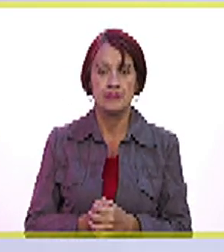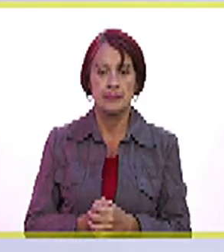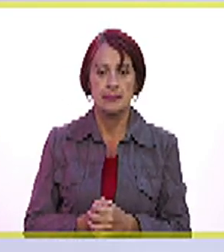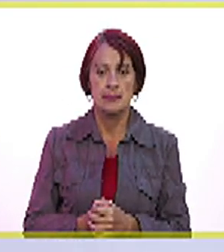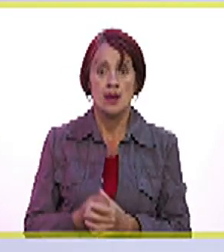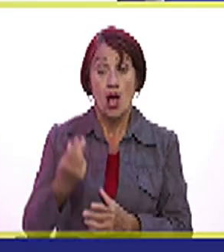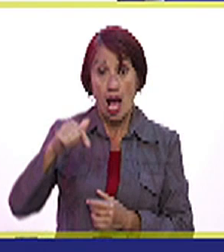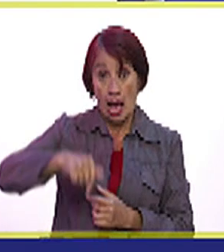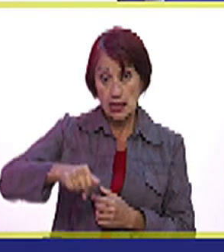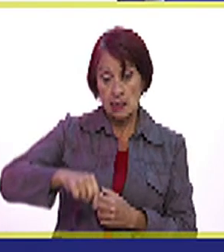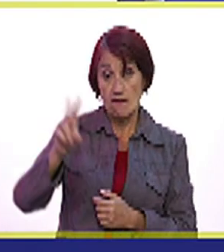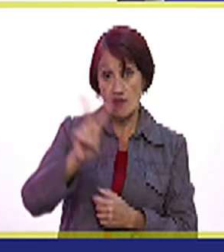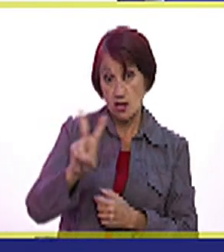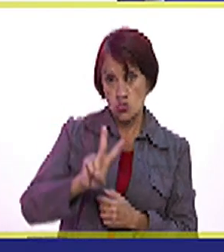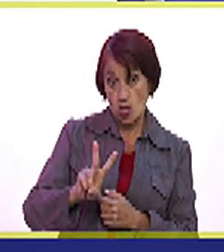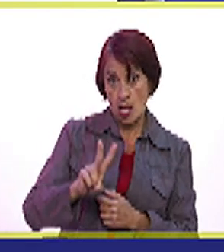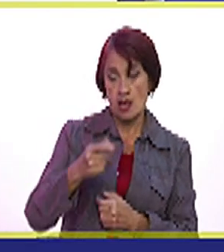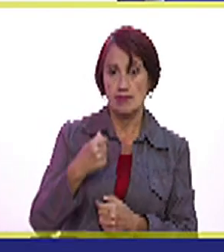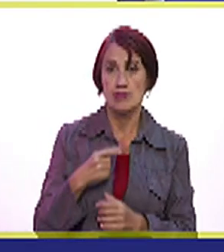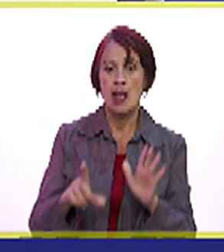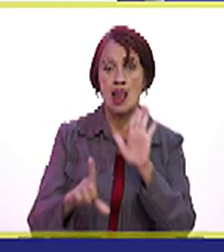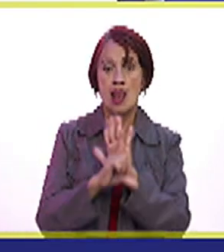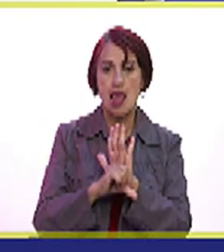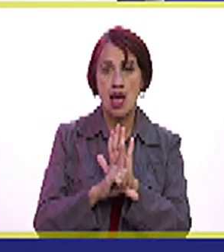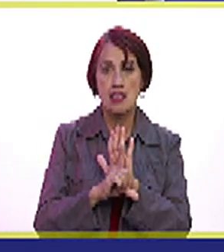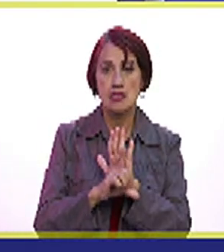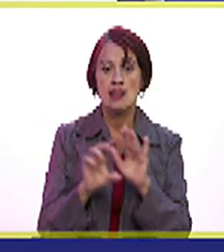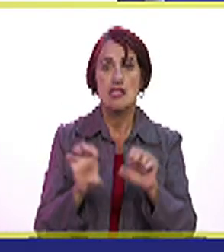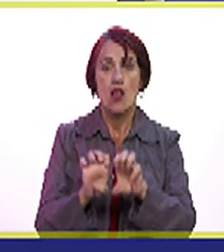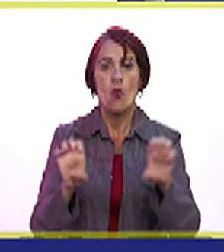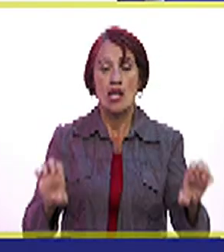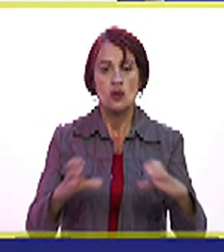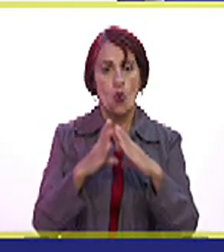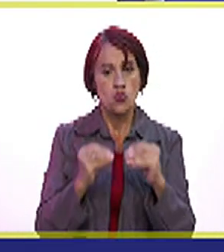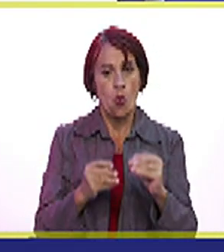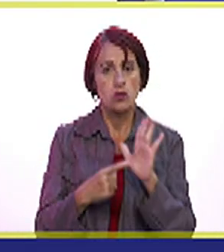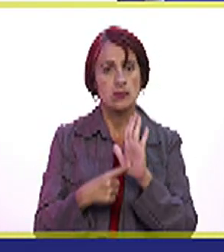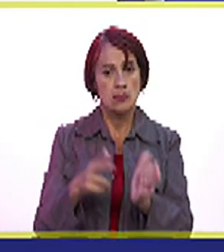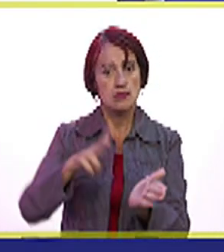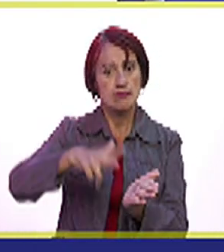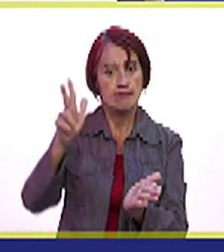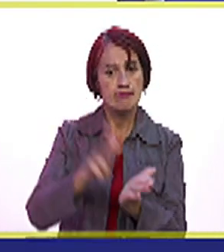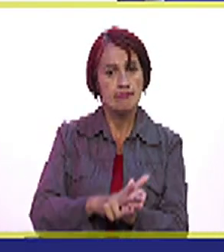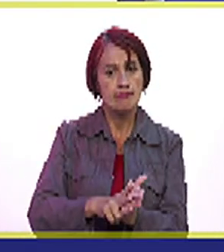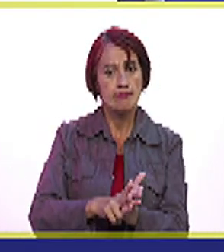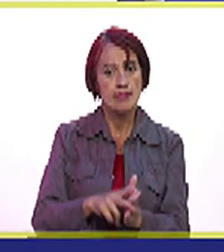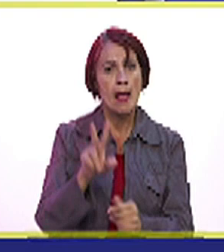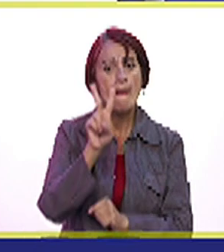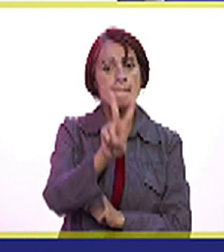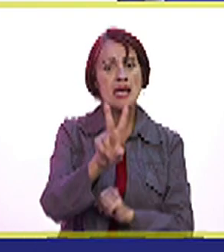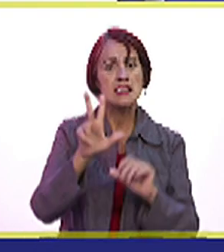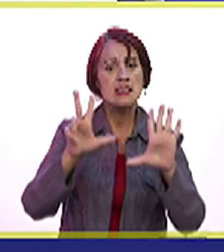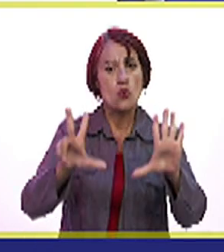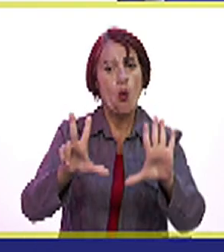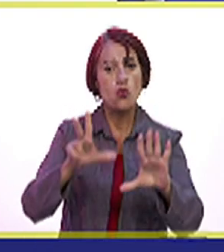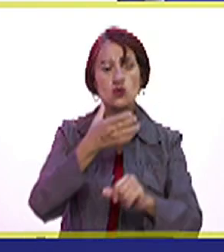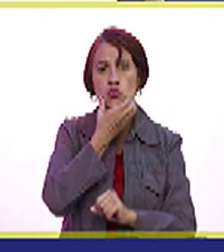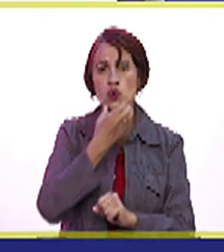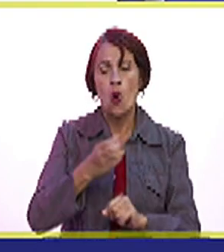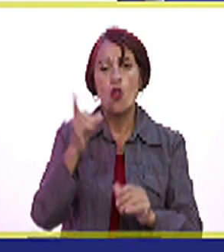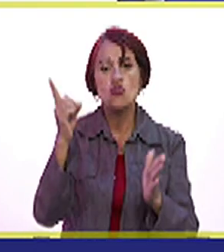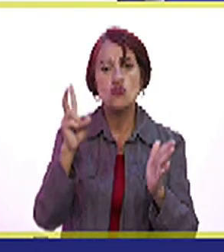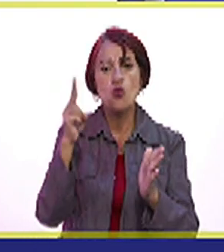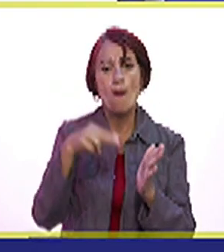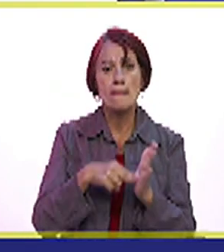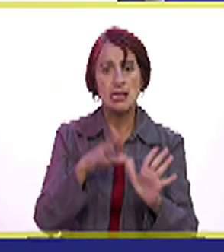Nosotros en Venezuela tenemos la Ley Orgánica de Recreación. Esta ley se aprobó el 28 de diciembre del 2015.